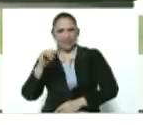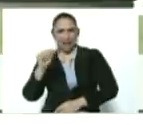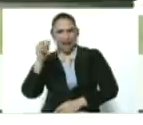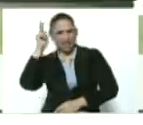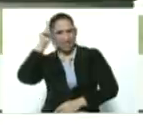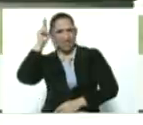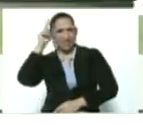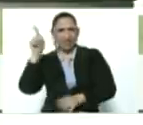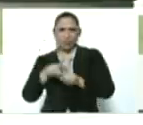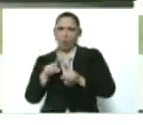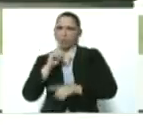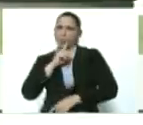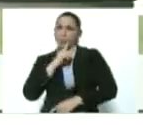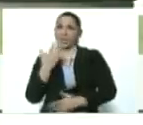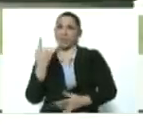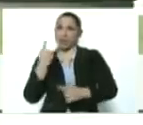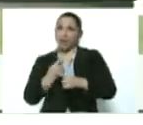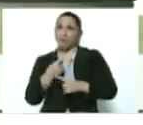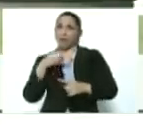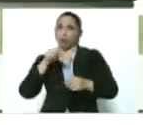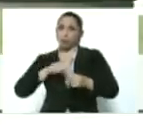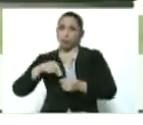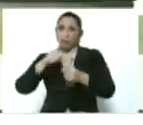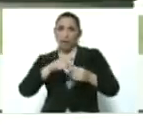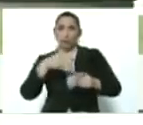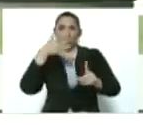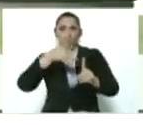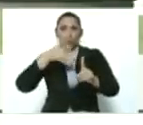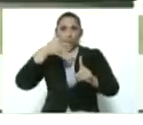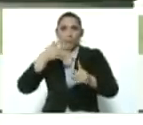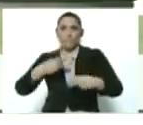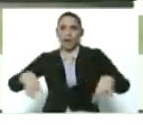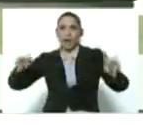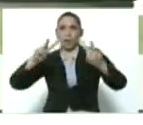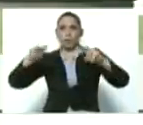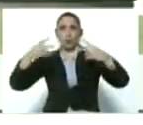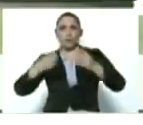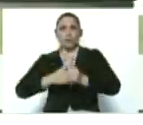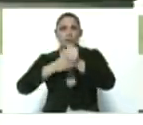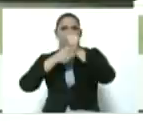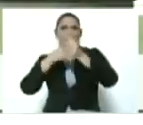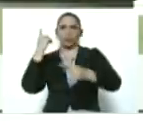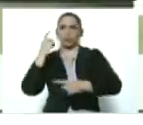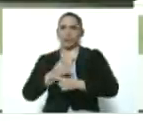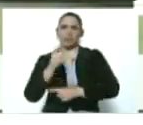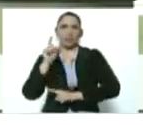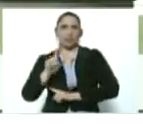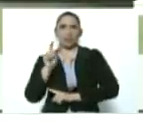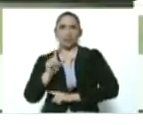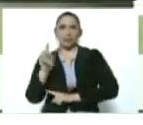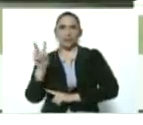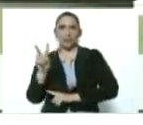entonces hay que ir cultivando los valores un nuevo liderazgo necesita venezuela